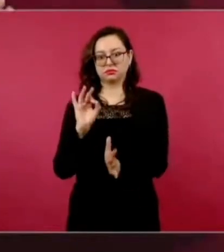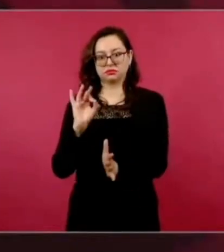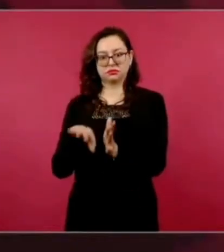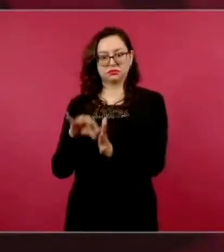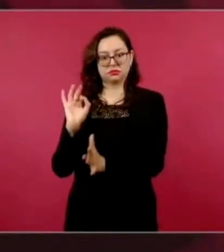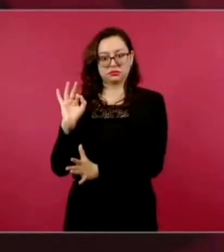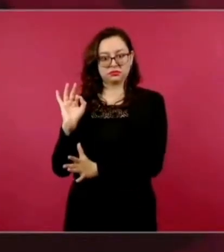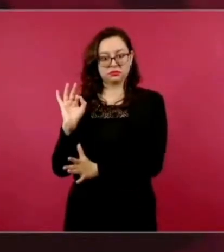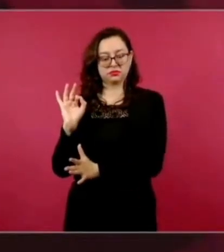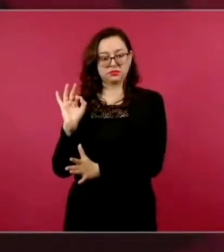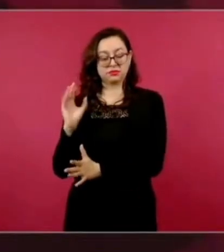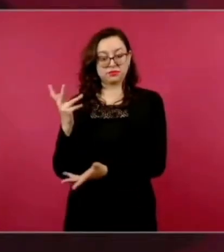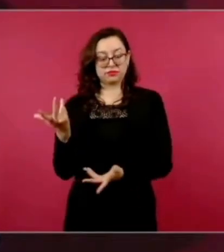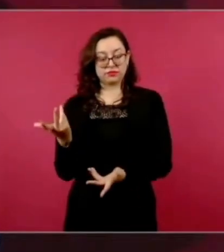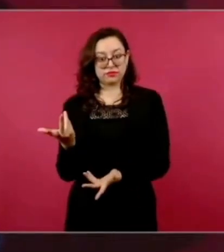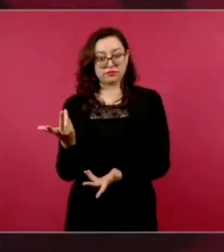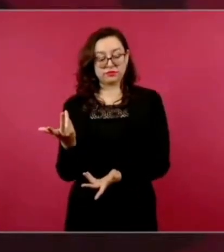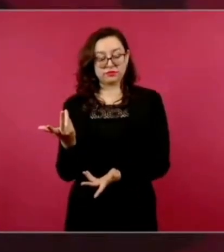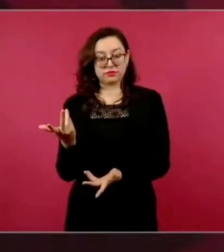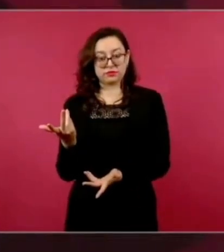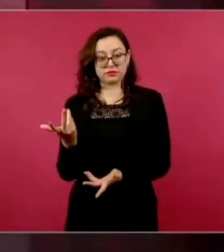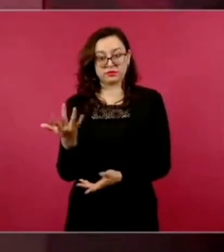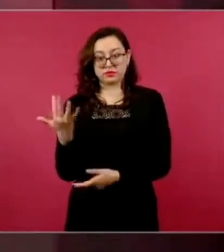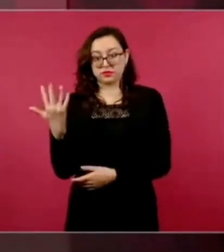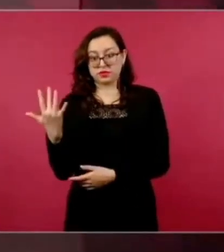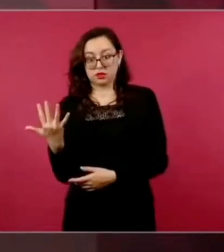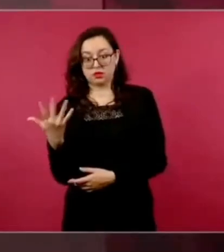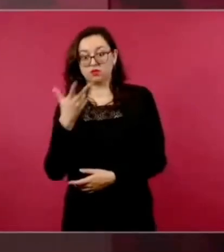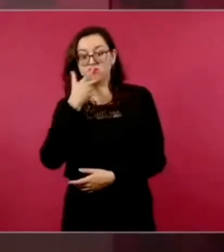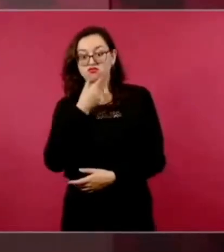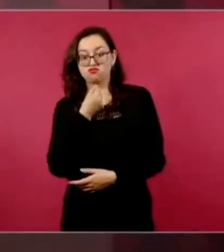y se cuida de que 50 hombres,